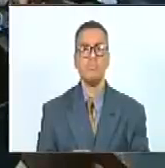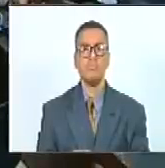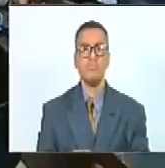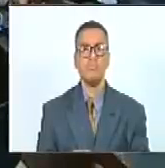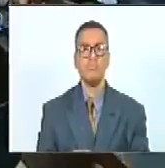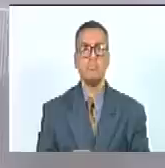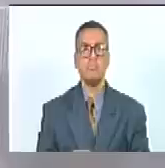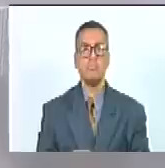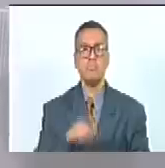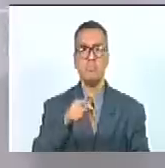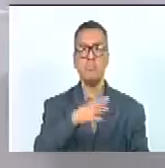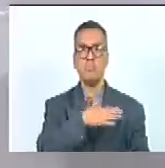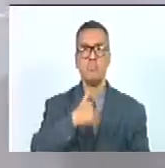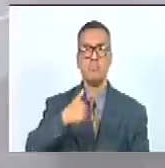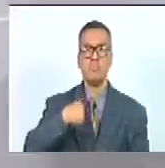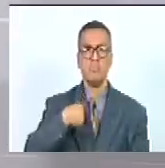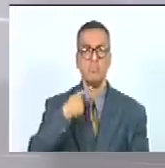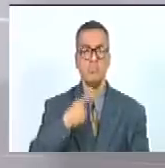Yo quiero